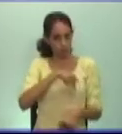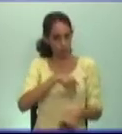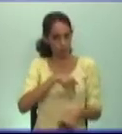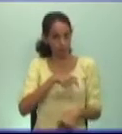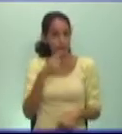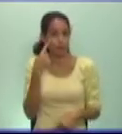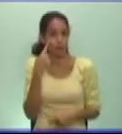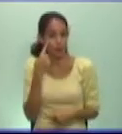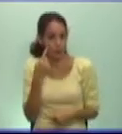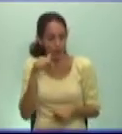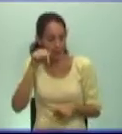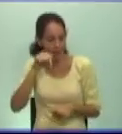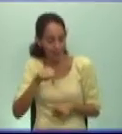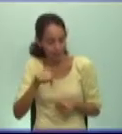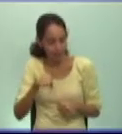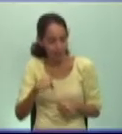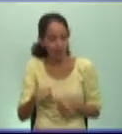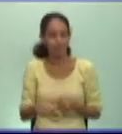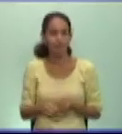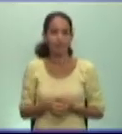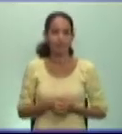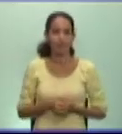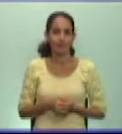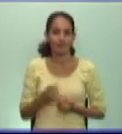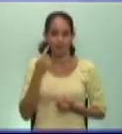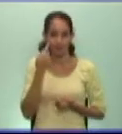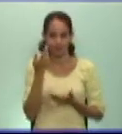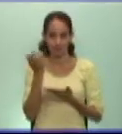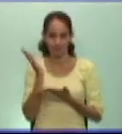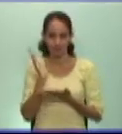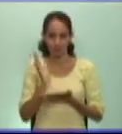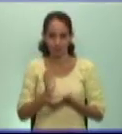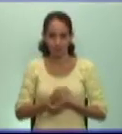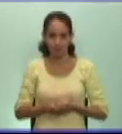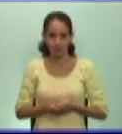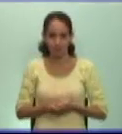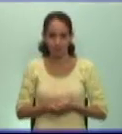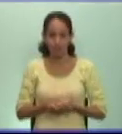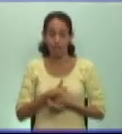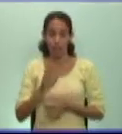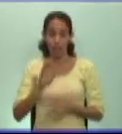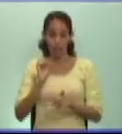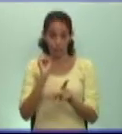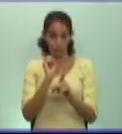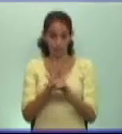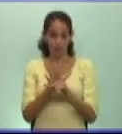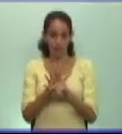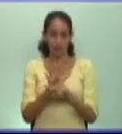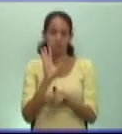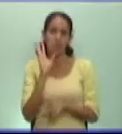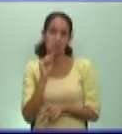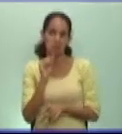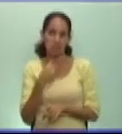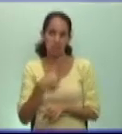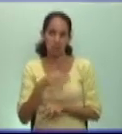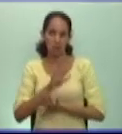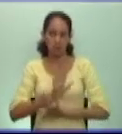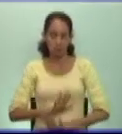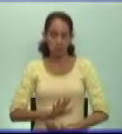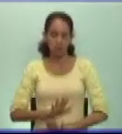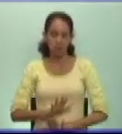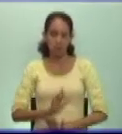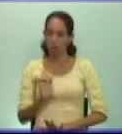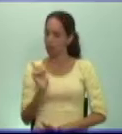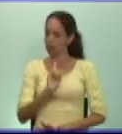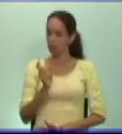mírenlas allí, las trabajamos también de esta manera. En un inicio una neutralidad. Estados Unidos al estallar la guerra plantea no